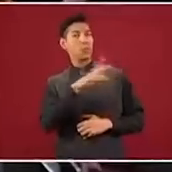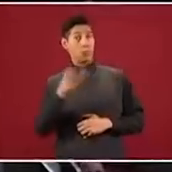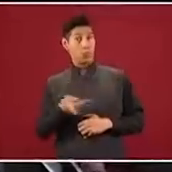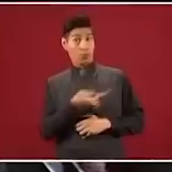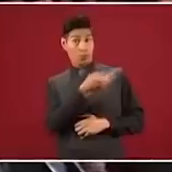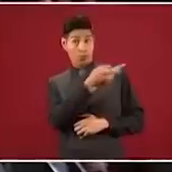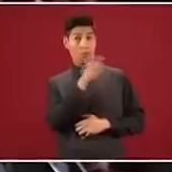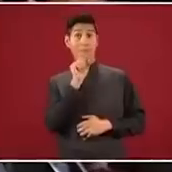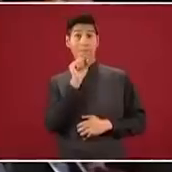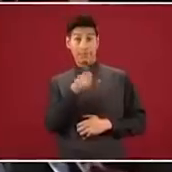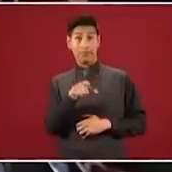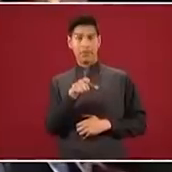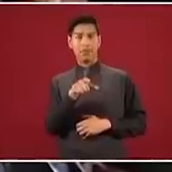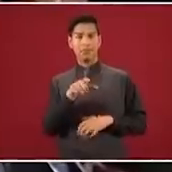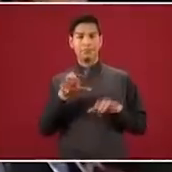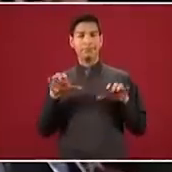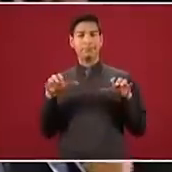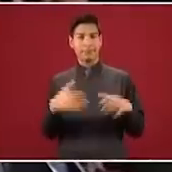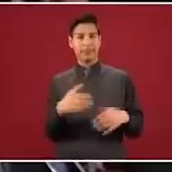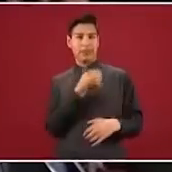que ver con el sector de salud.